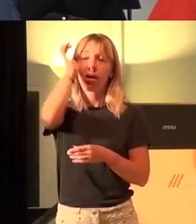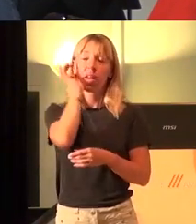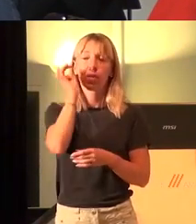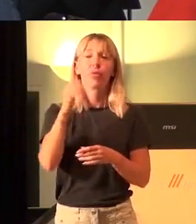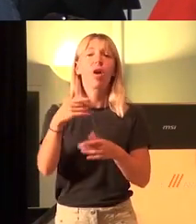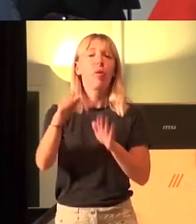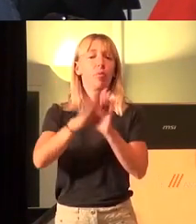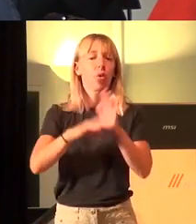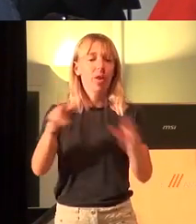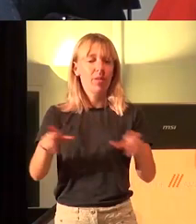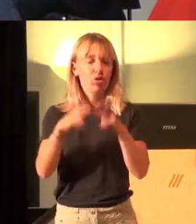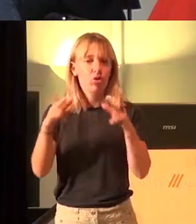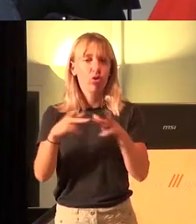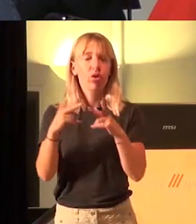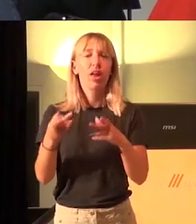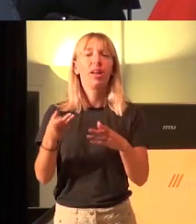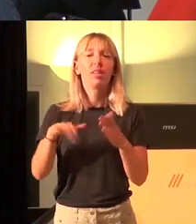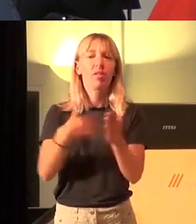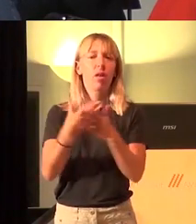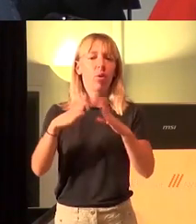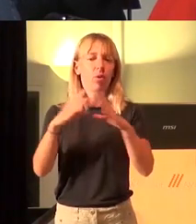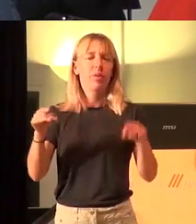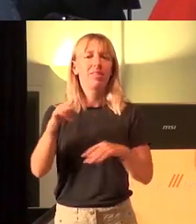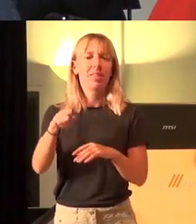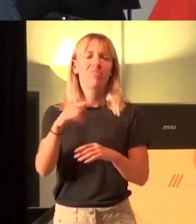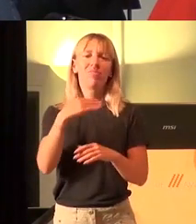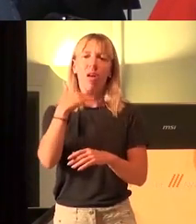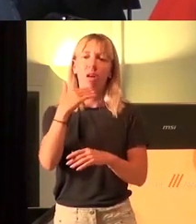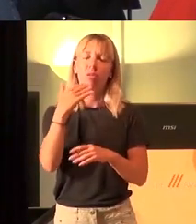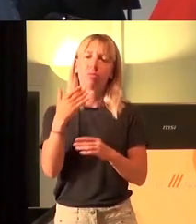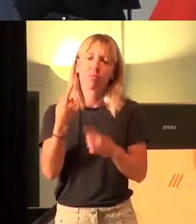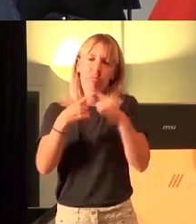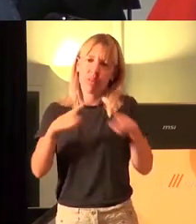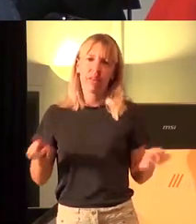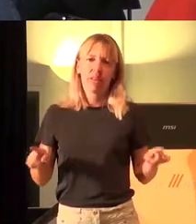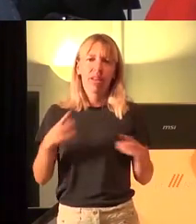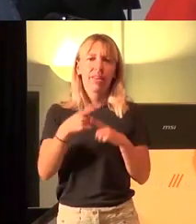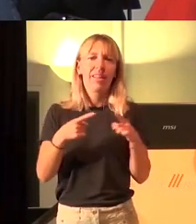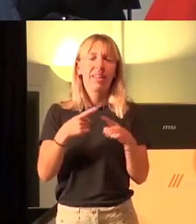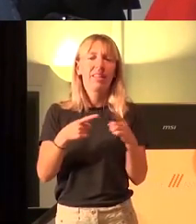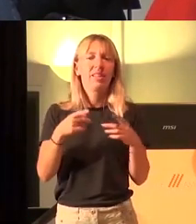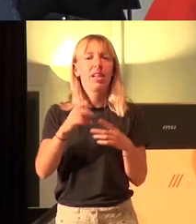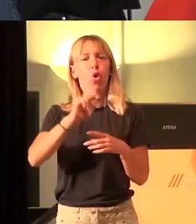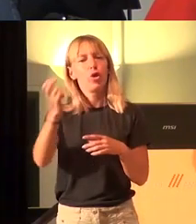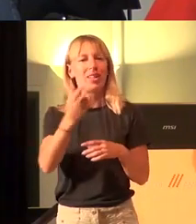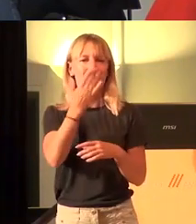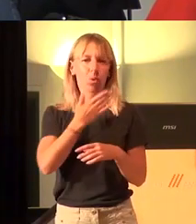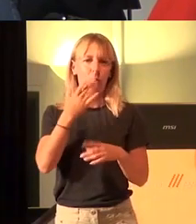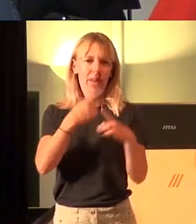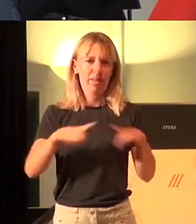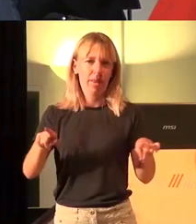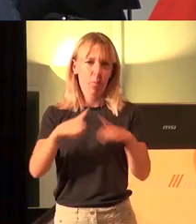programas sociales de inclusión y de diversidad es un eje muy diferenciador entre otras escuelas de música